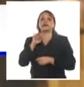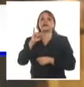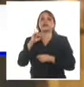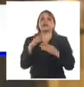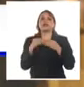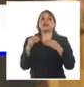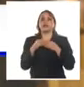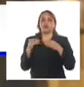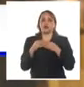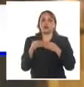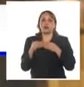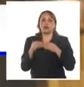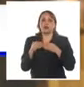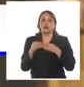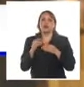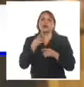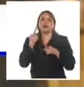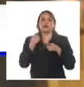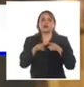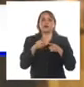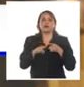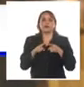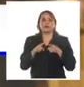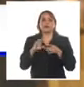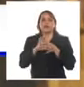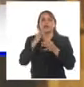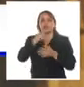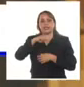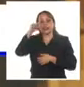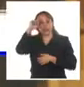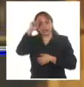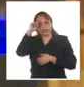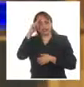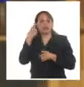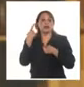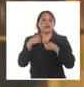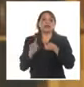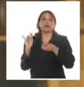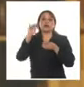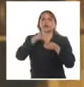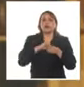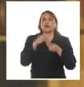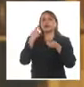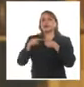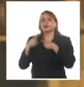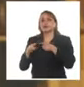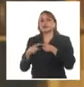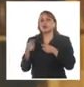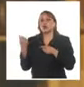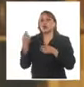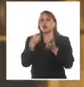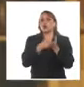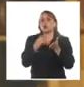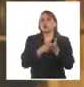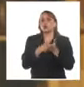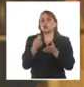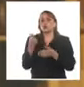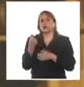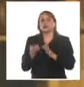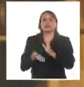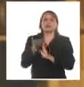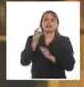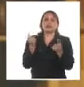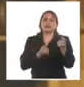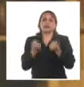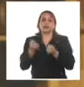El cilindro de 10 kilogramos, el elemento, o sea, el gas como tal. Además, se le incorporan una serie de costos de la logística, de transportación,